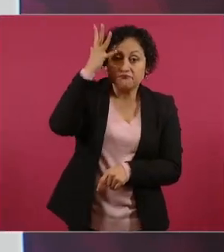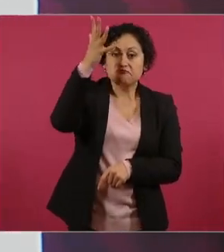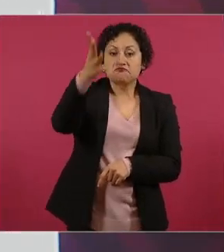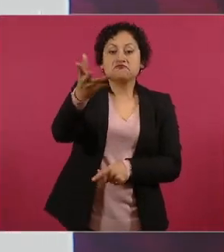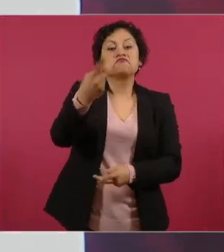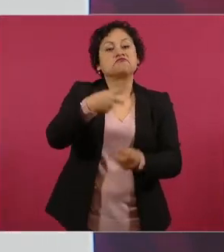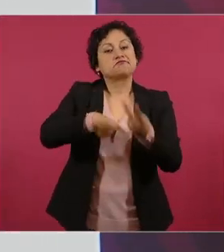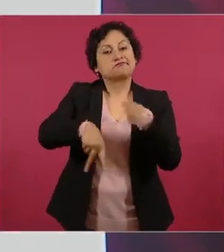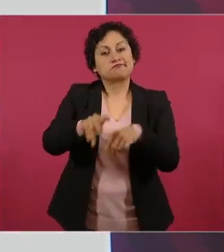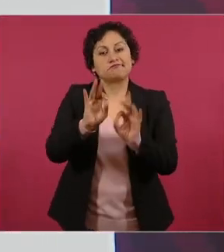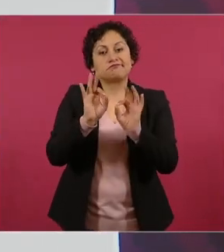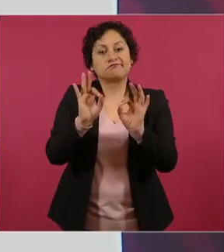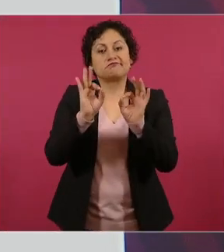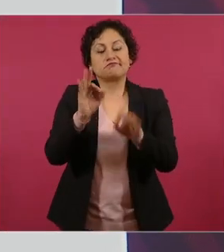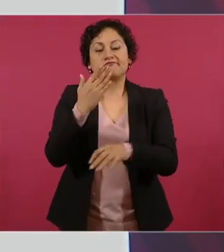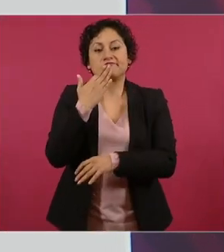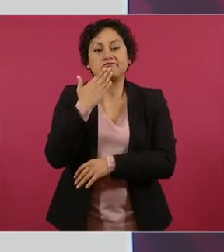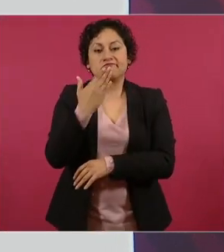muy bueno.